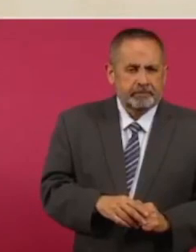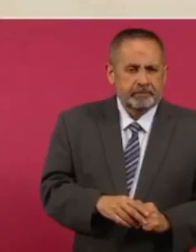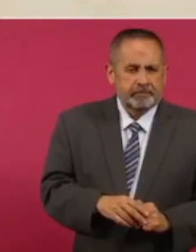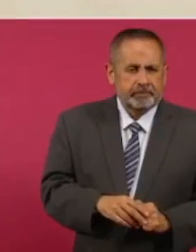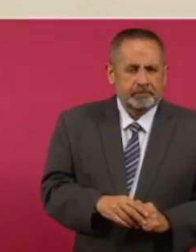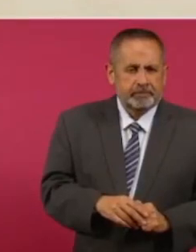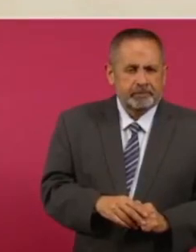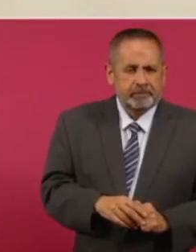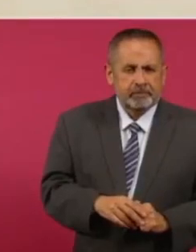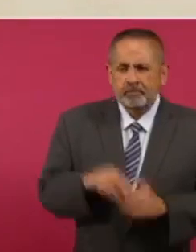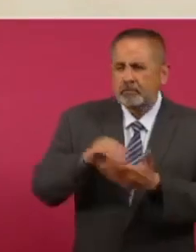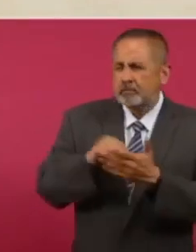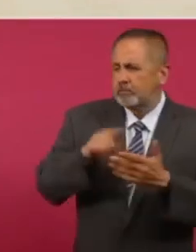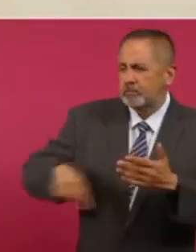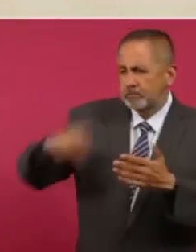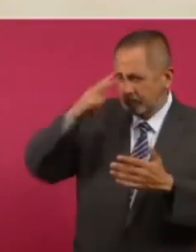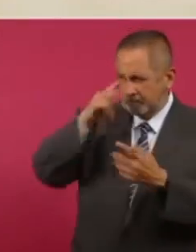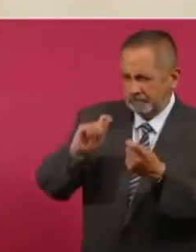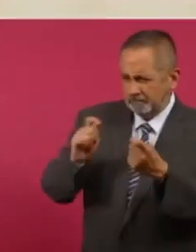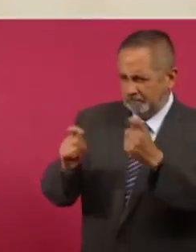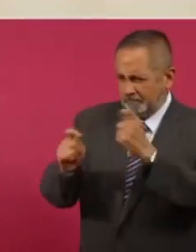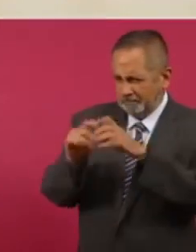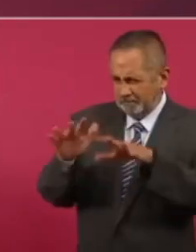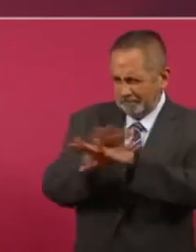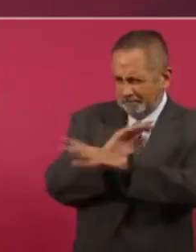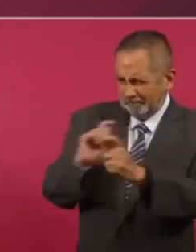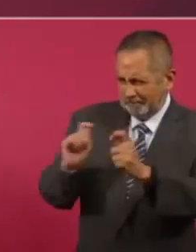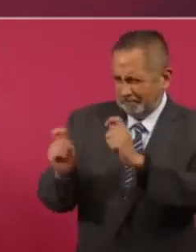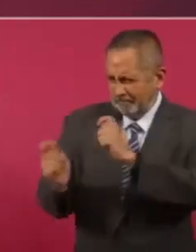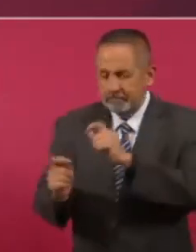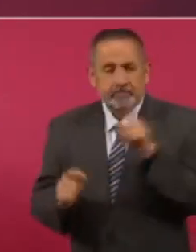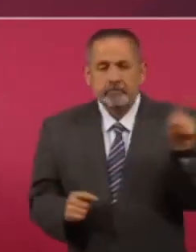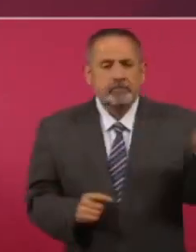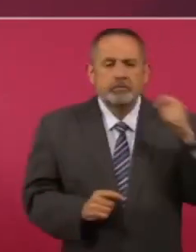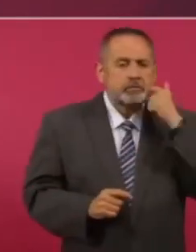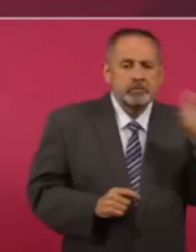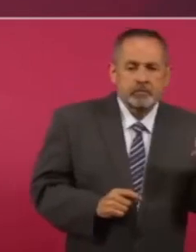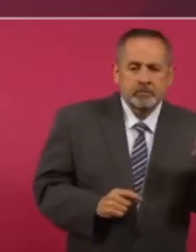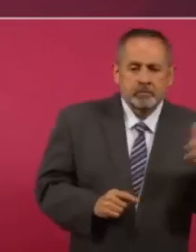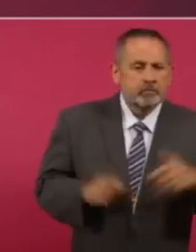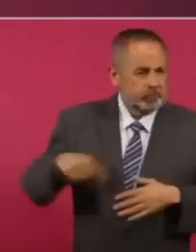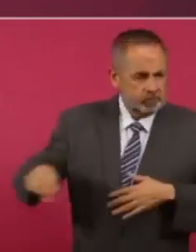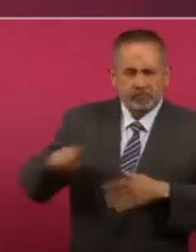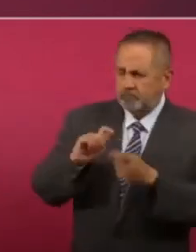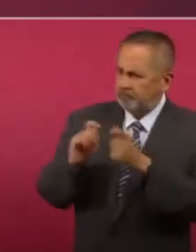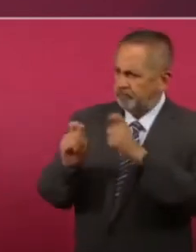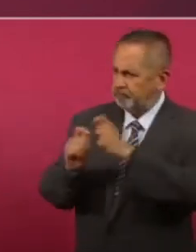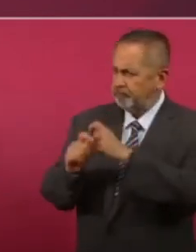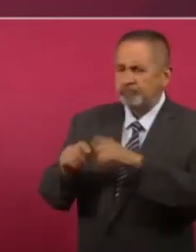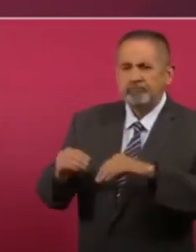se siga transformando el país para bien de los mexicanos.